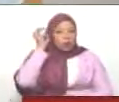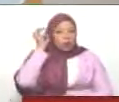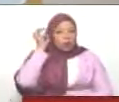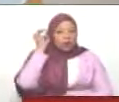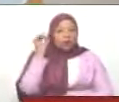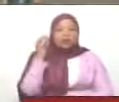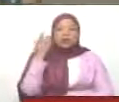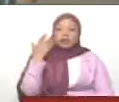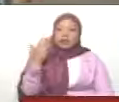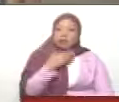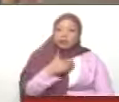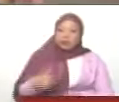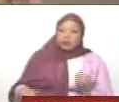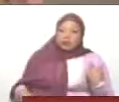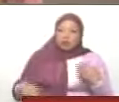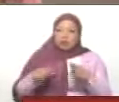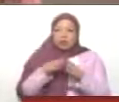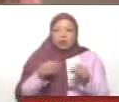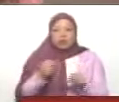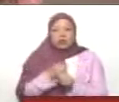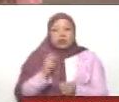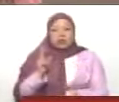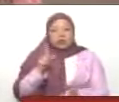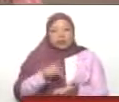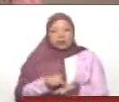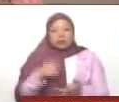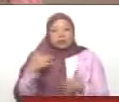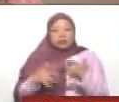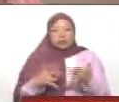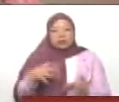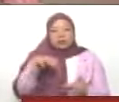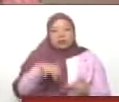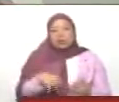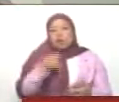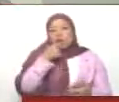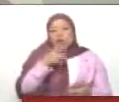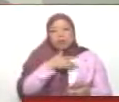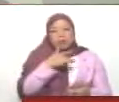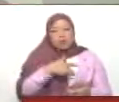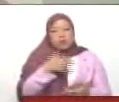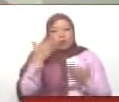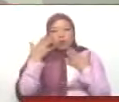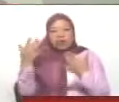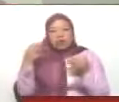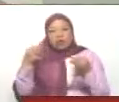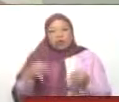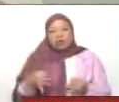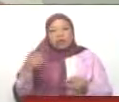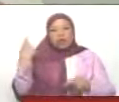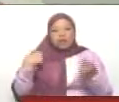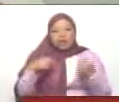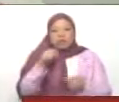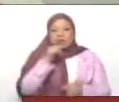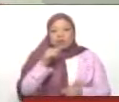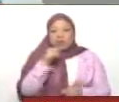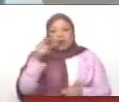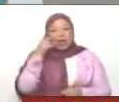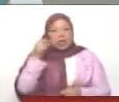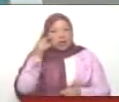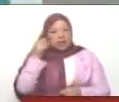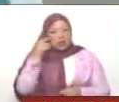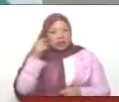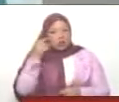pues. Presidente y todos presentes, estamos muy emocionados y vimos de verdad la fiesta de la